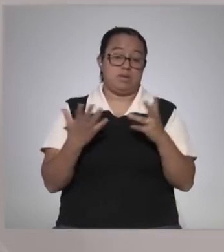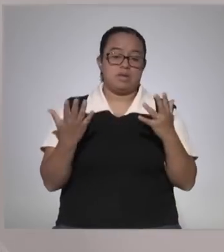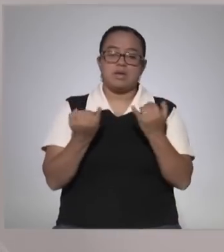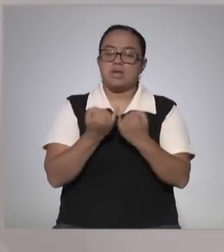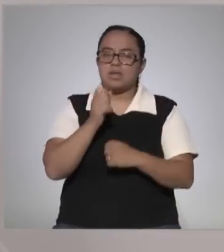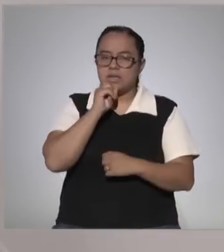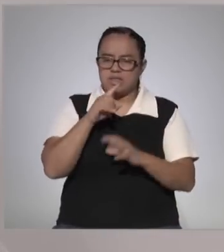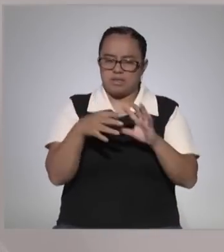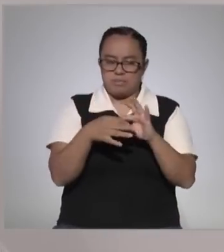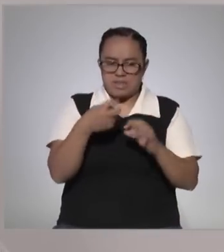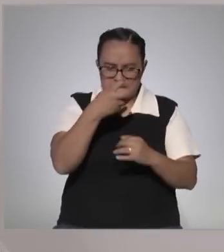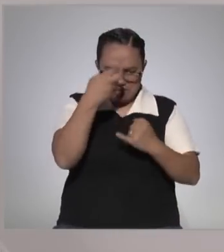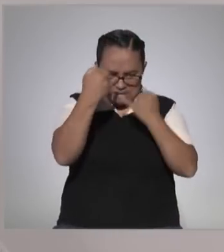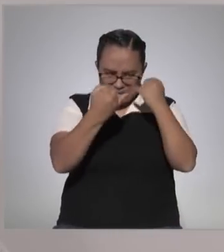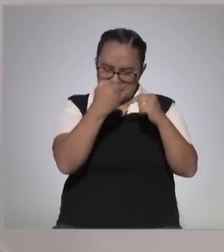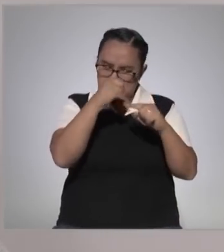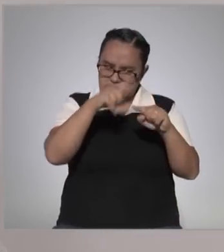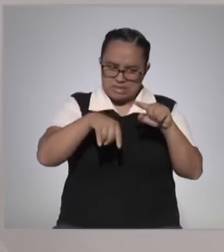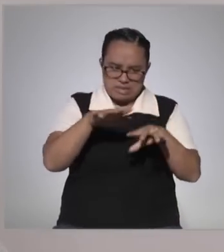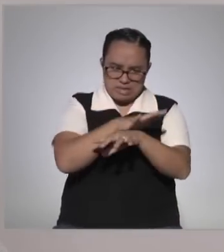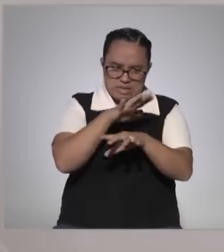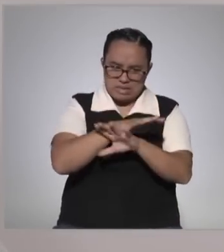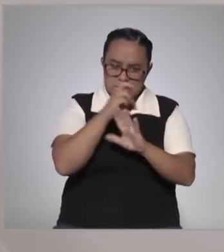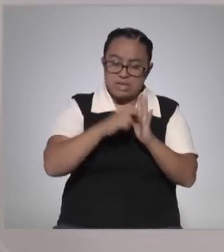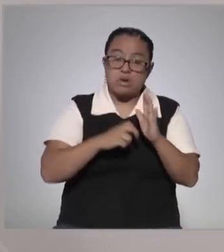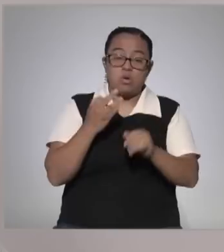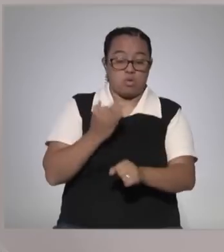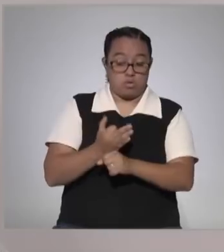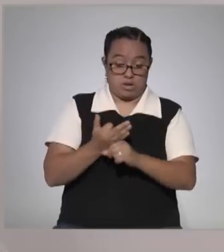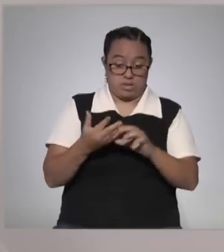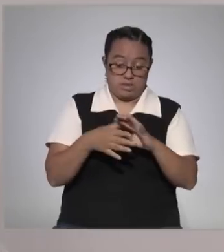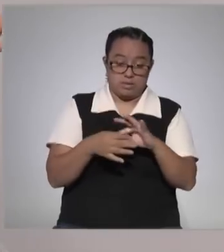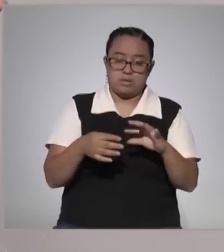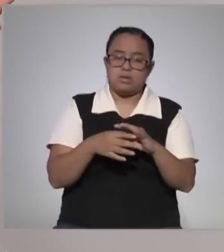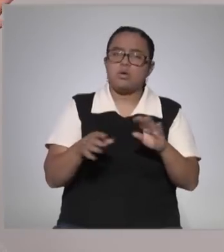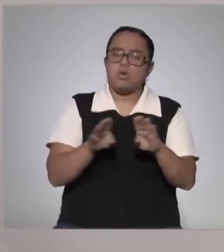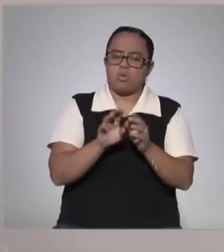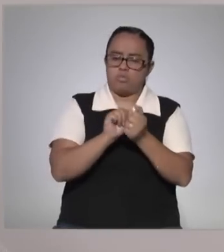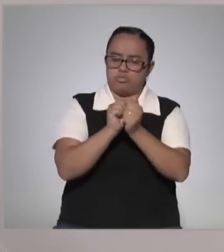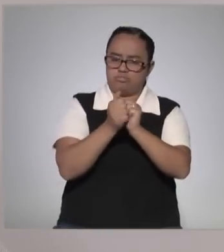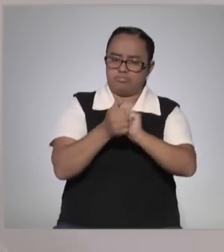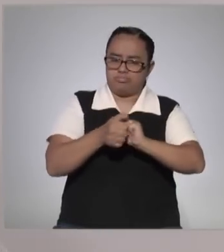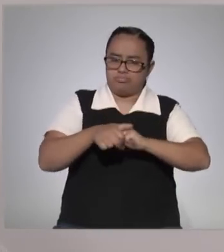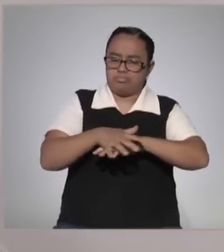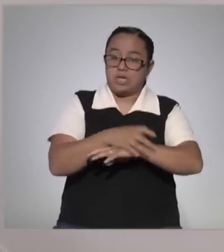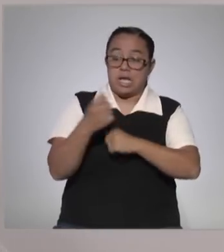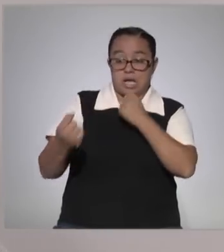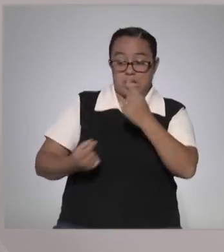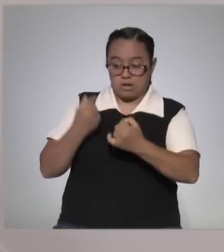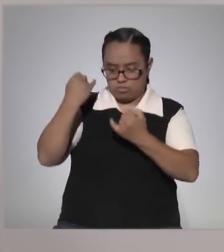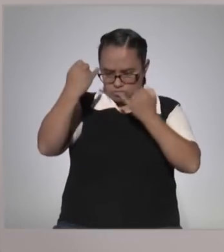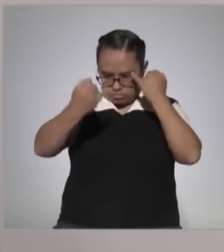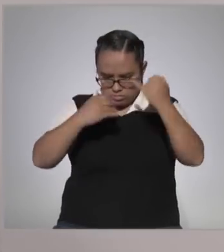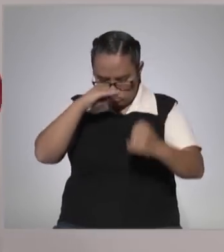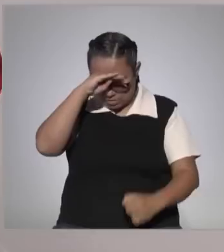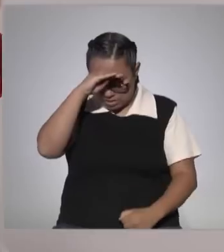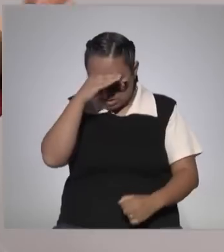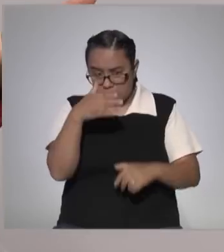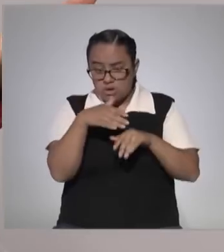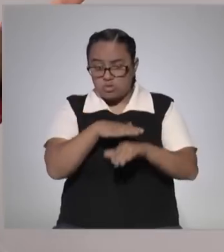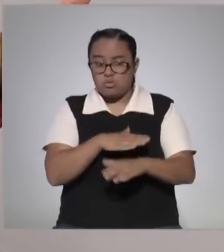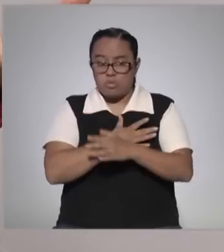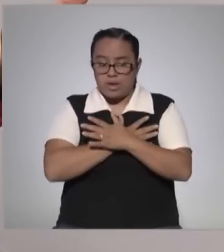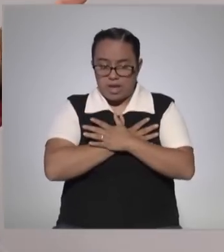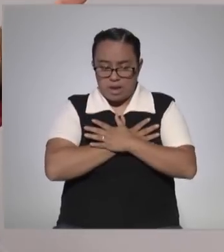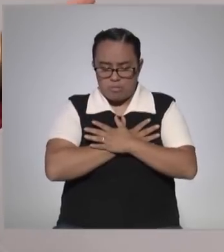de esto, de desmitificar, pues empezar esta conversación hablando de cómo evolucionan las expectativas que tenemos sobre el amor a raíz de